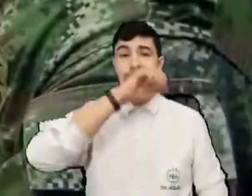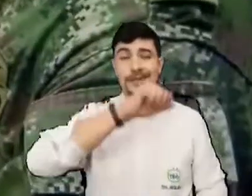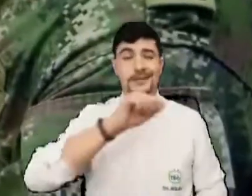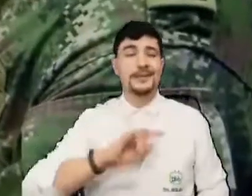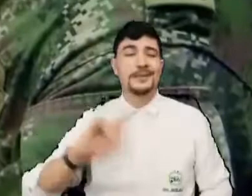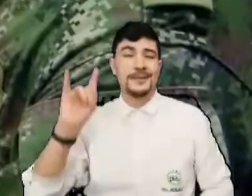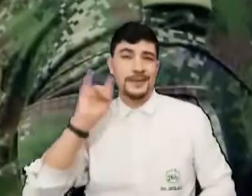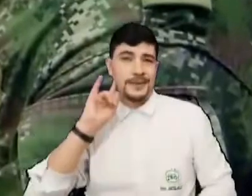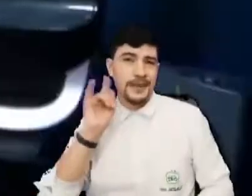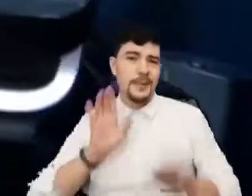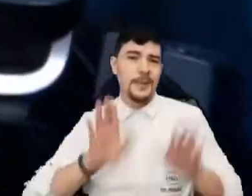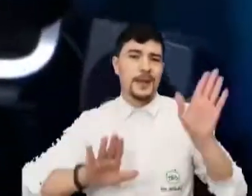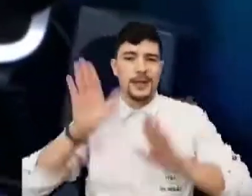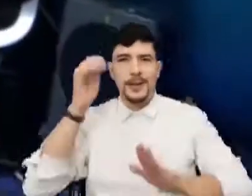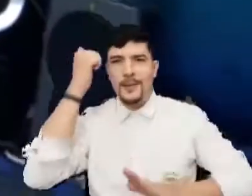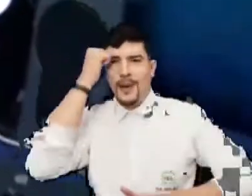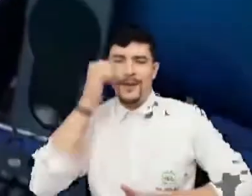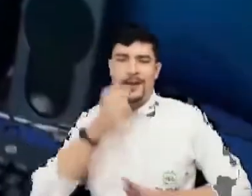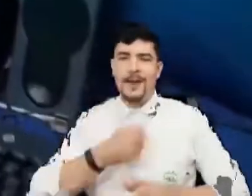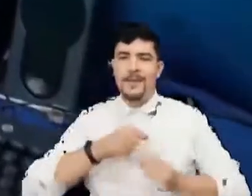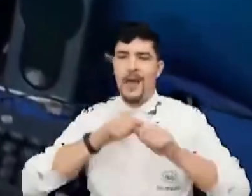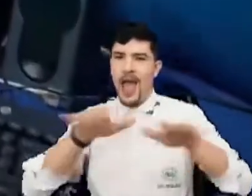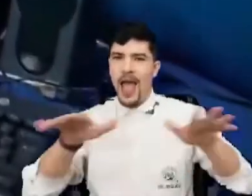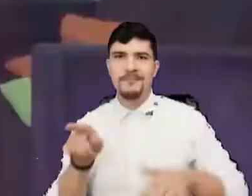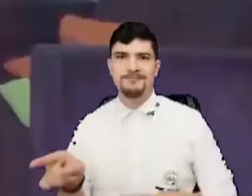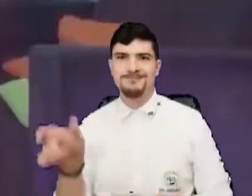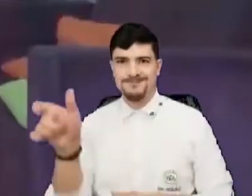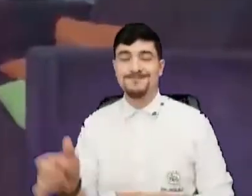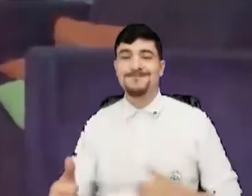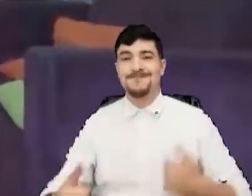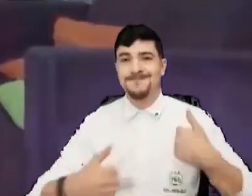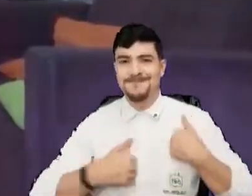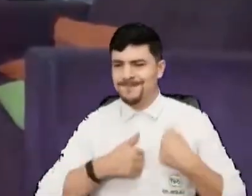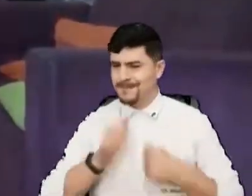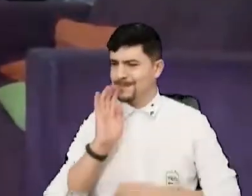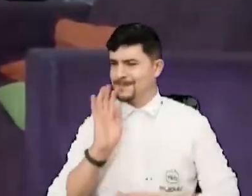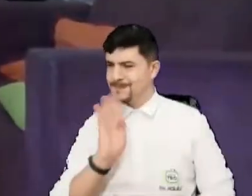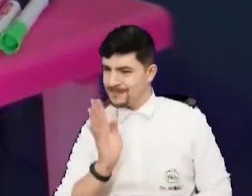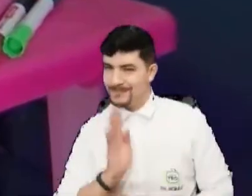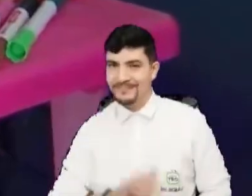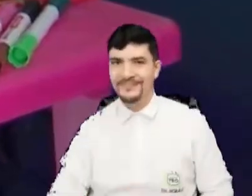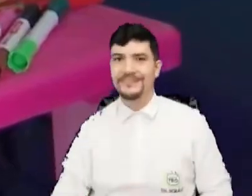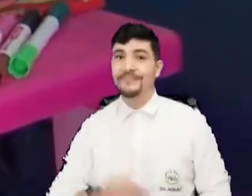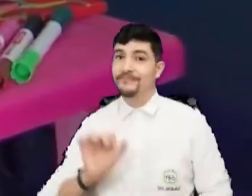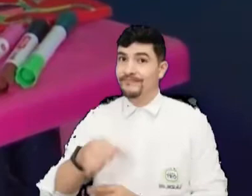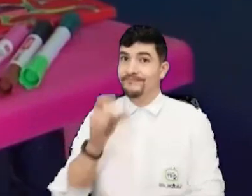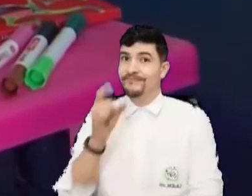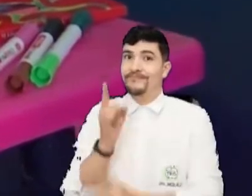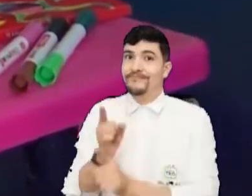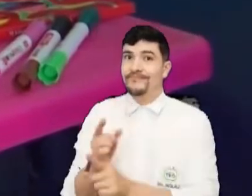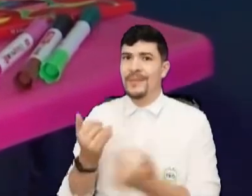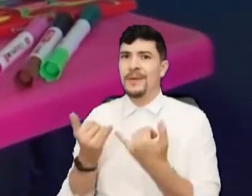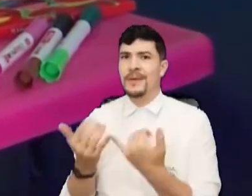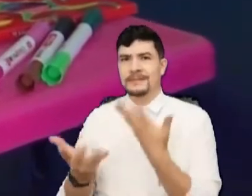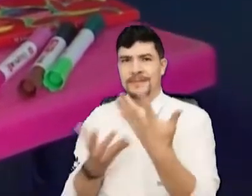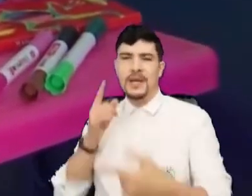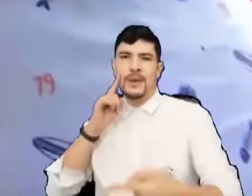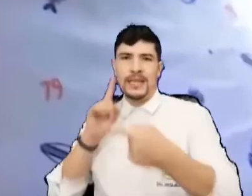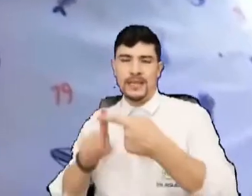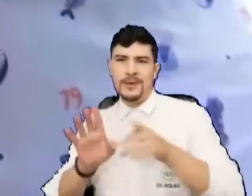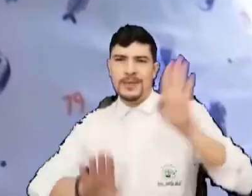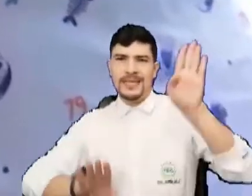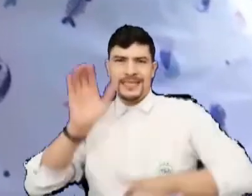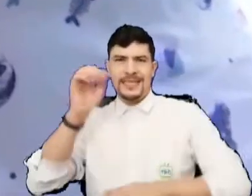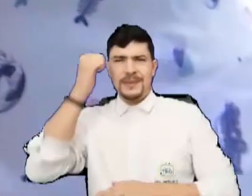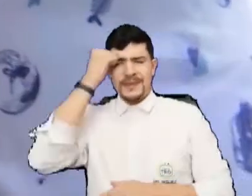alianza de los medios televisivo y radial busca superar las dificultades que el tiempo de confinamiento ha traído para la educación de los niños, convirtiéndose